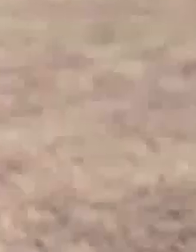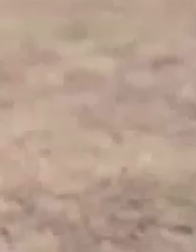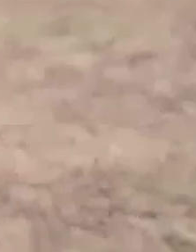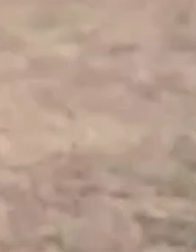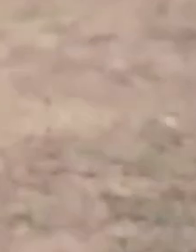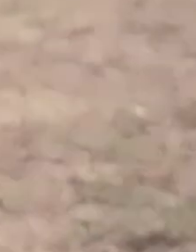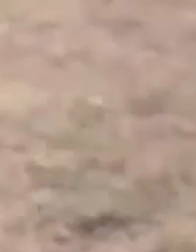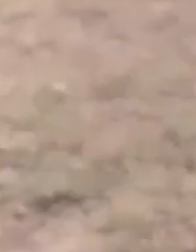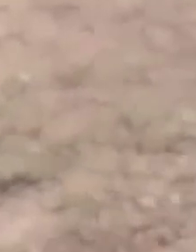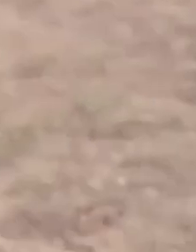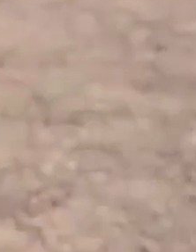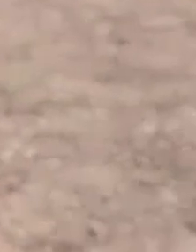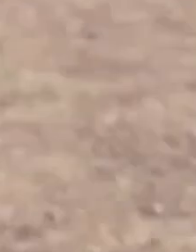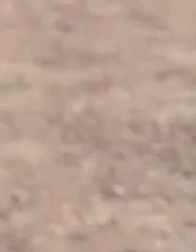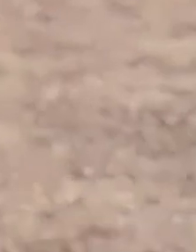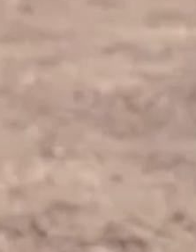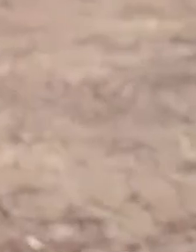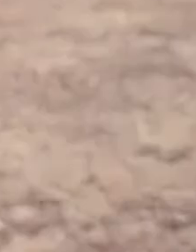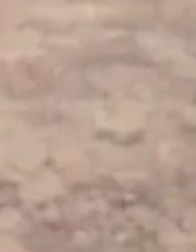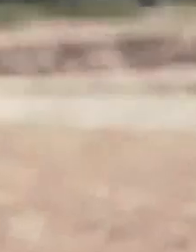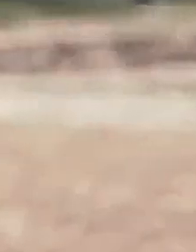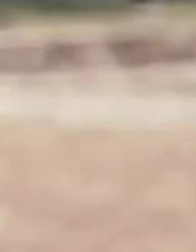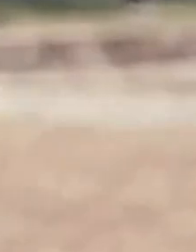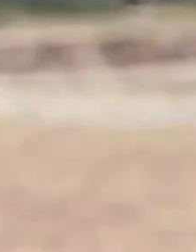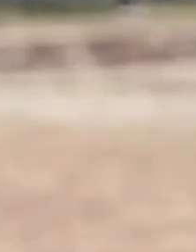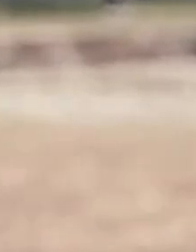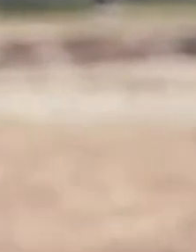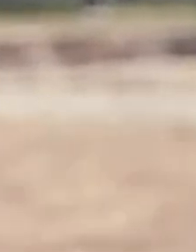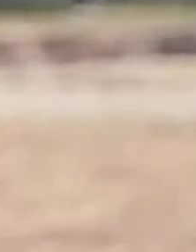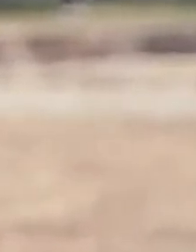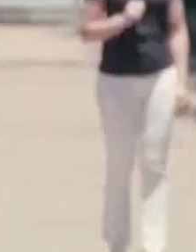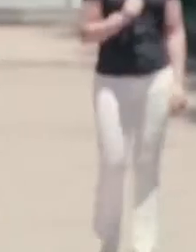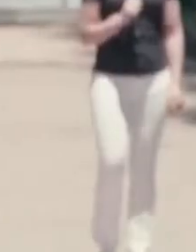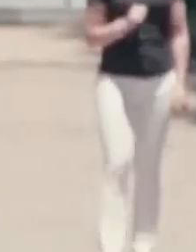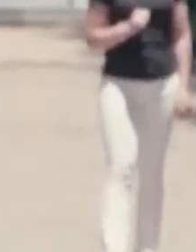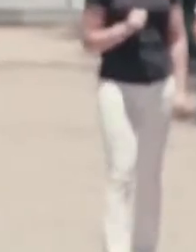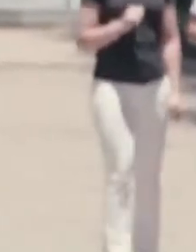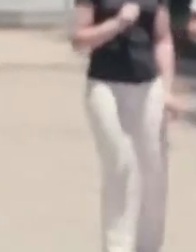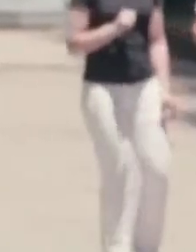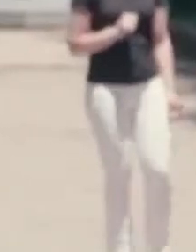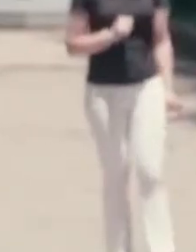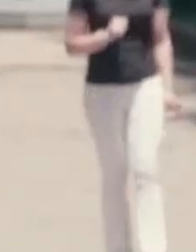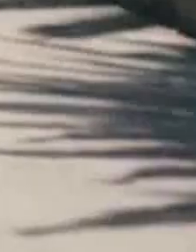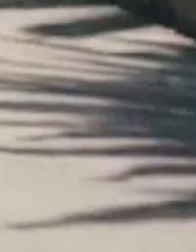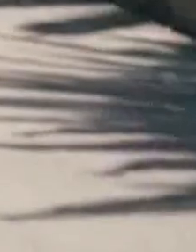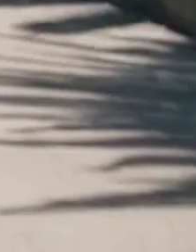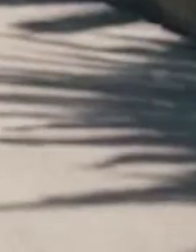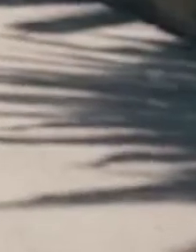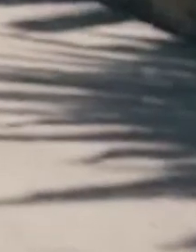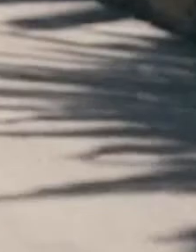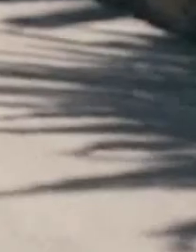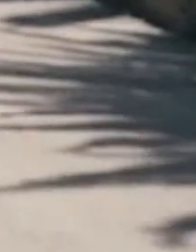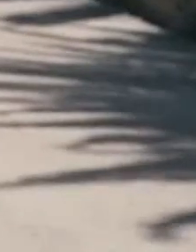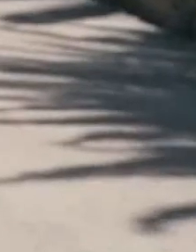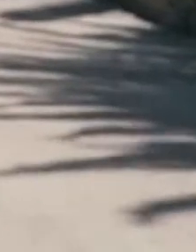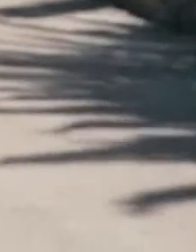digital. Promover el derecho a la participación en democracia y el compromiso con la comunidad. Utilizando las tecnologías digitales como una herramienta